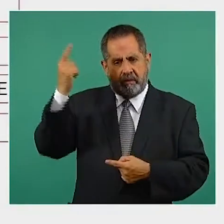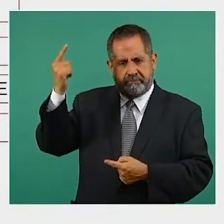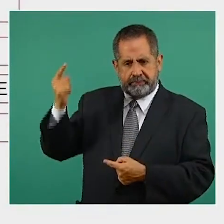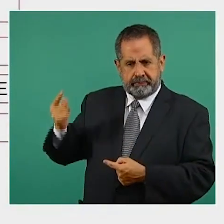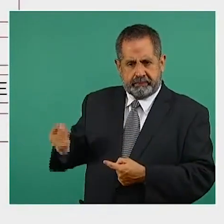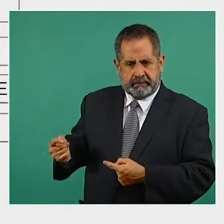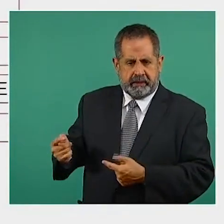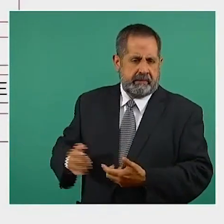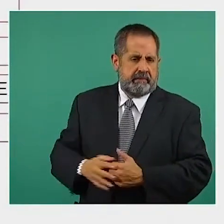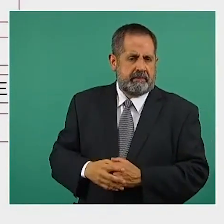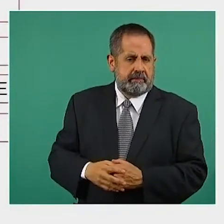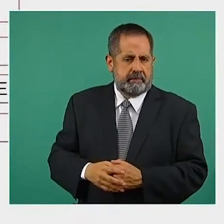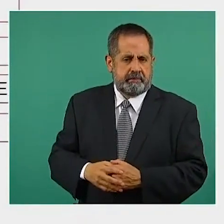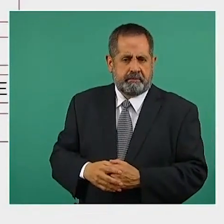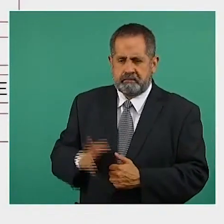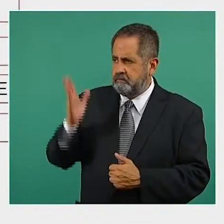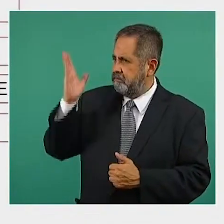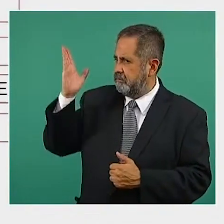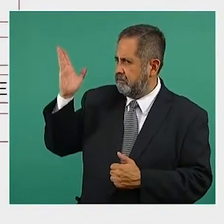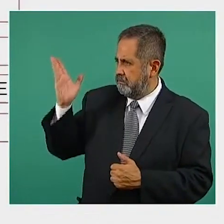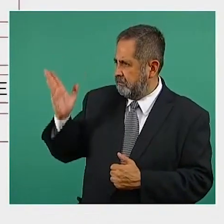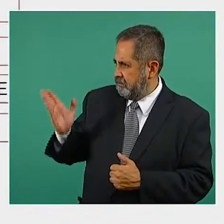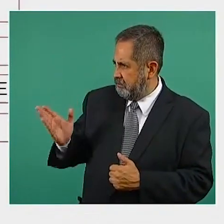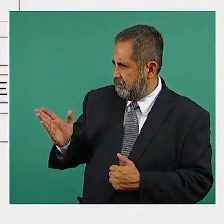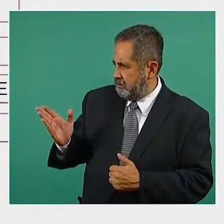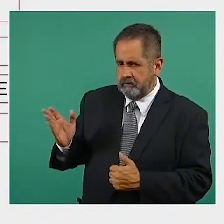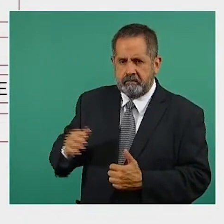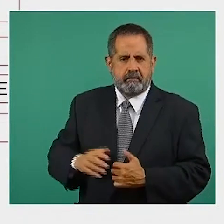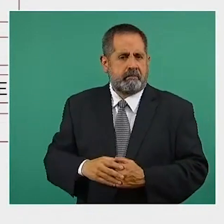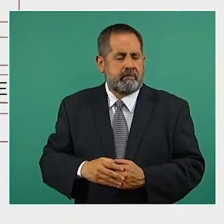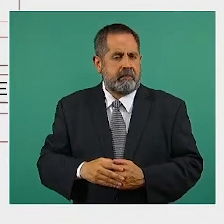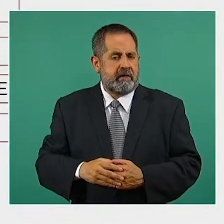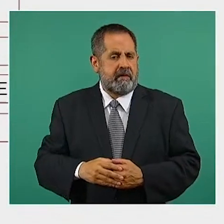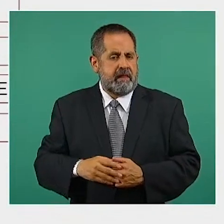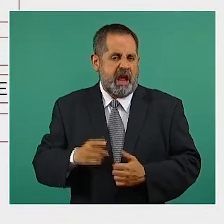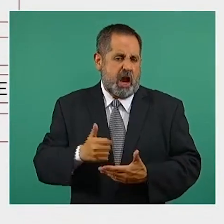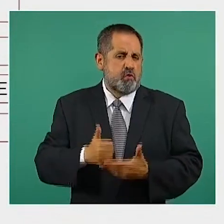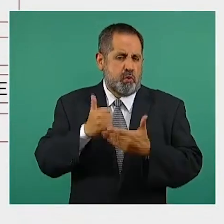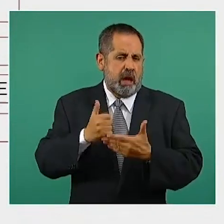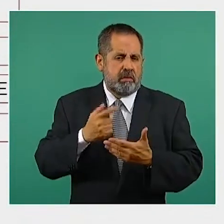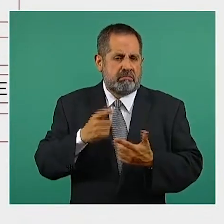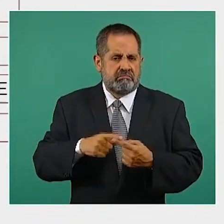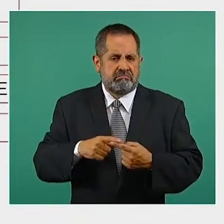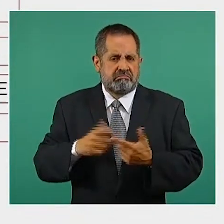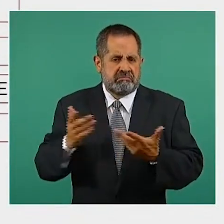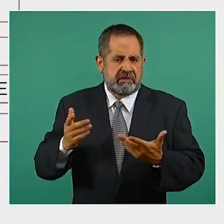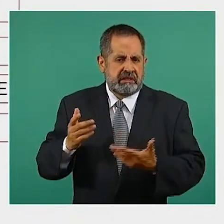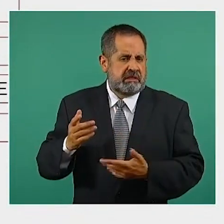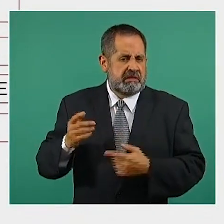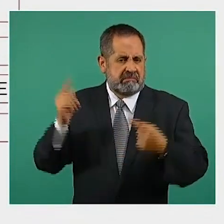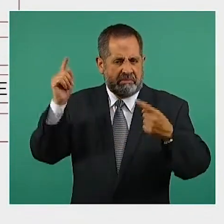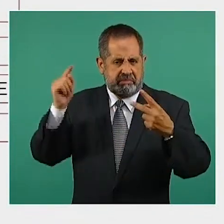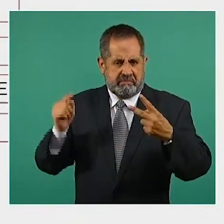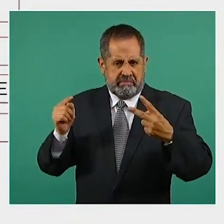a las instituciones y a los centros que ayudaron a SINSAE y